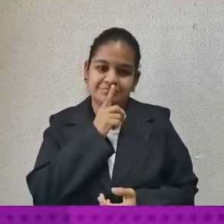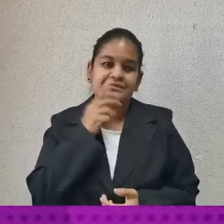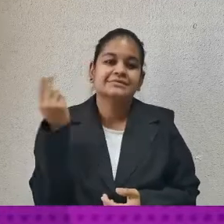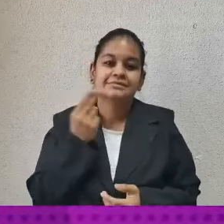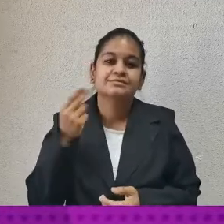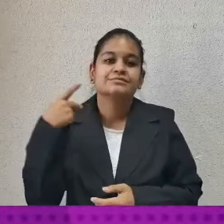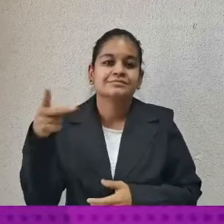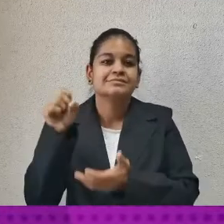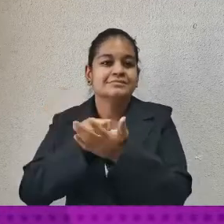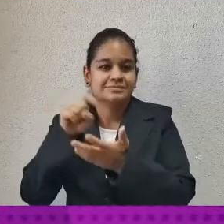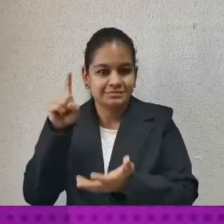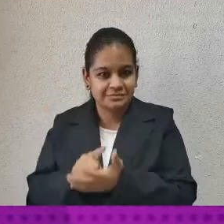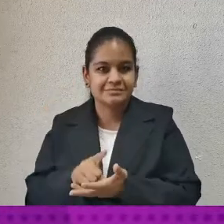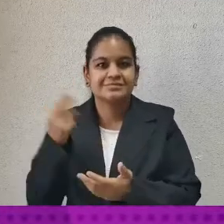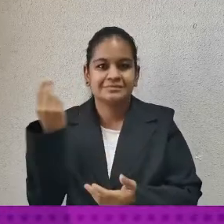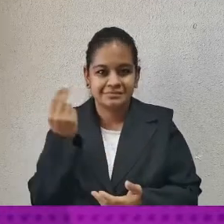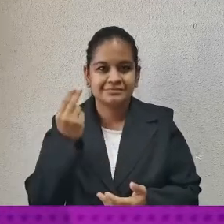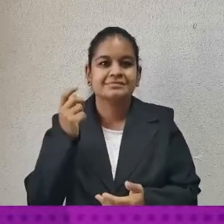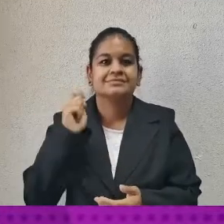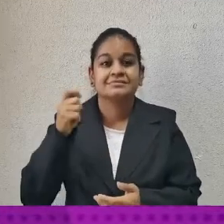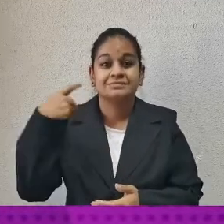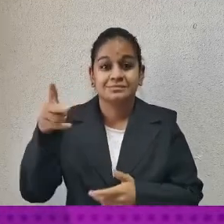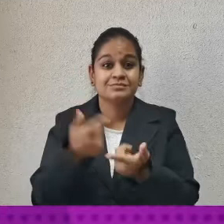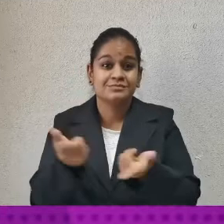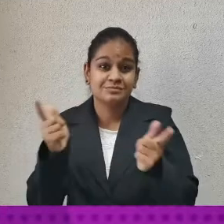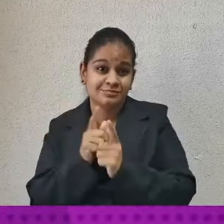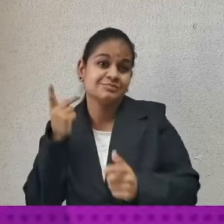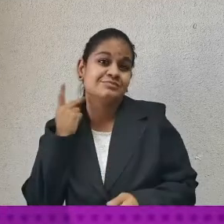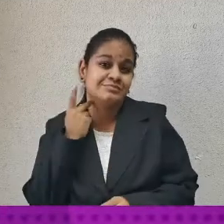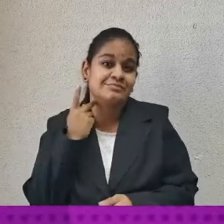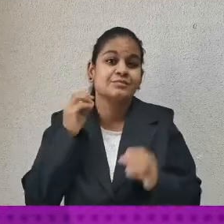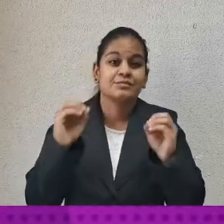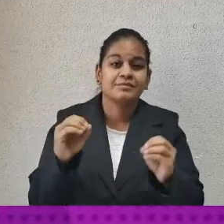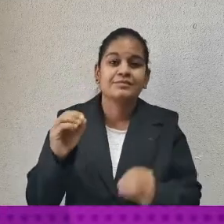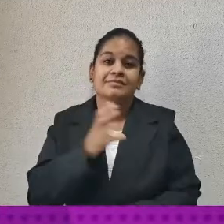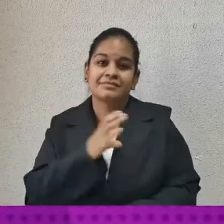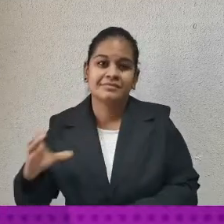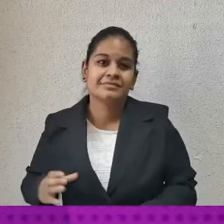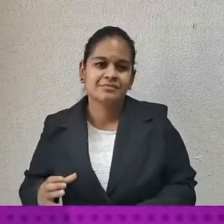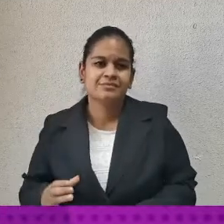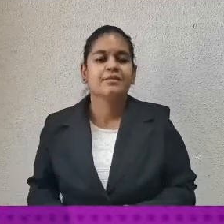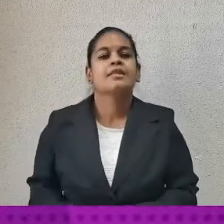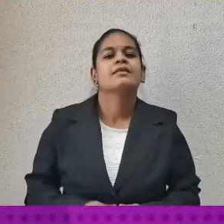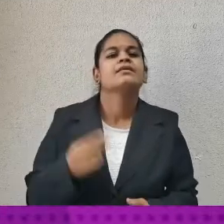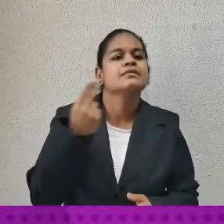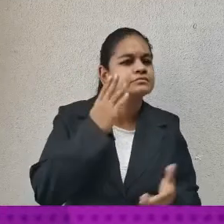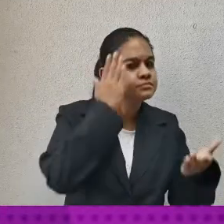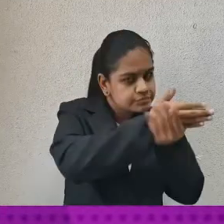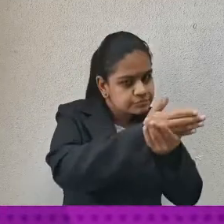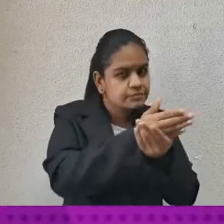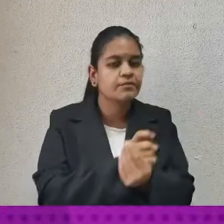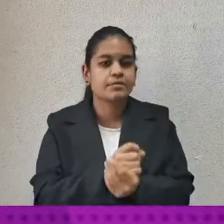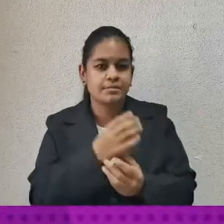de parte. Es decir, las partes interesadas, partidos políticos y sus candidatos, van a ocurrir a